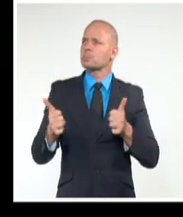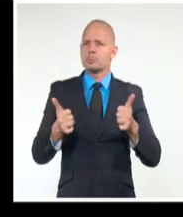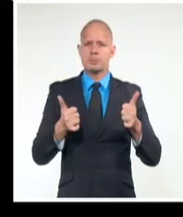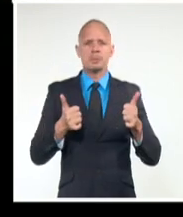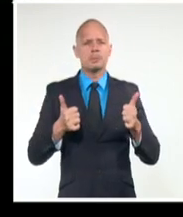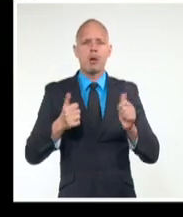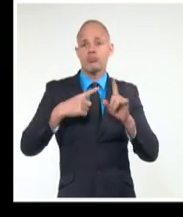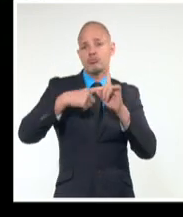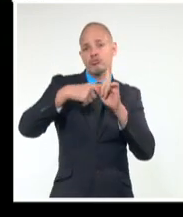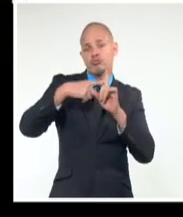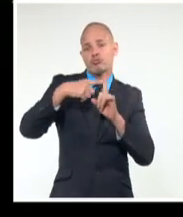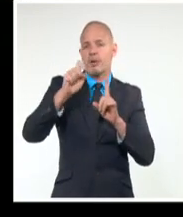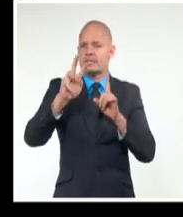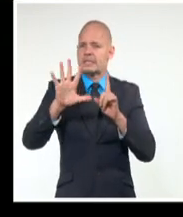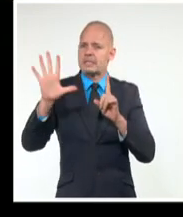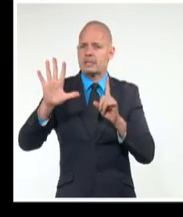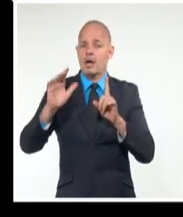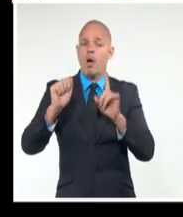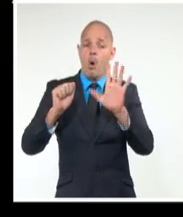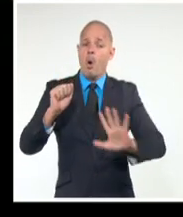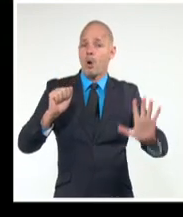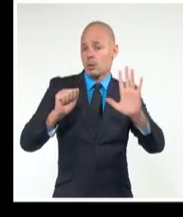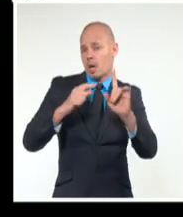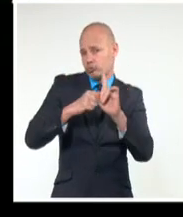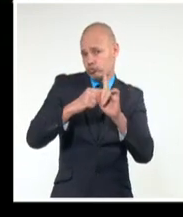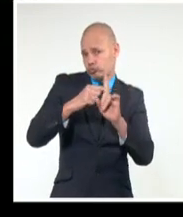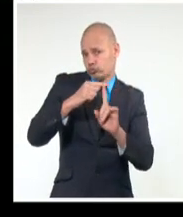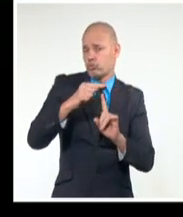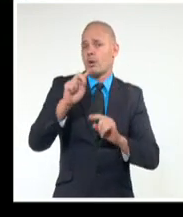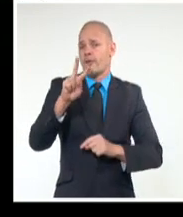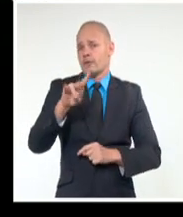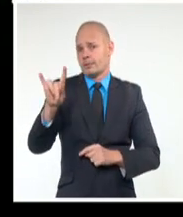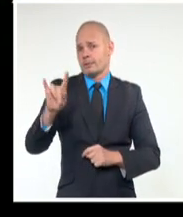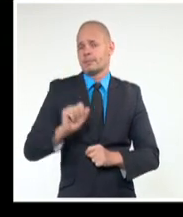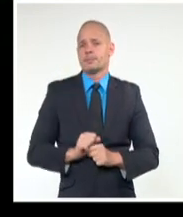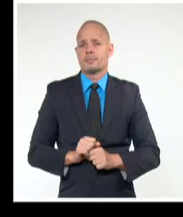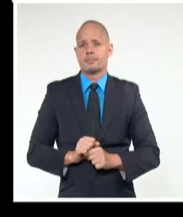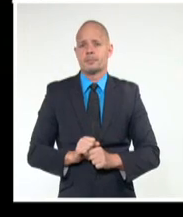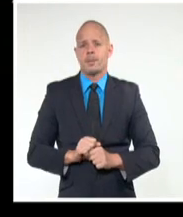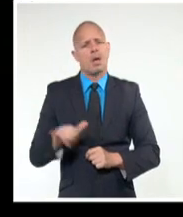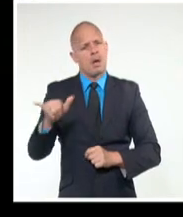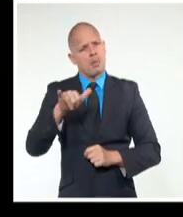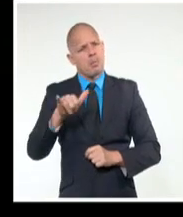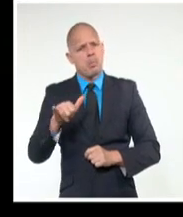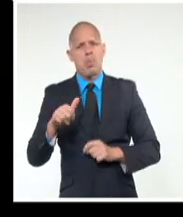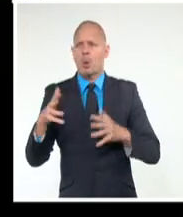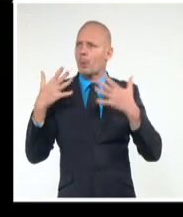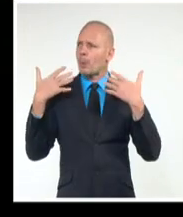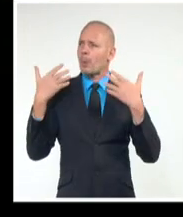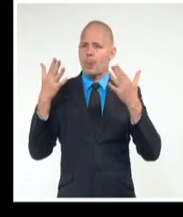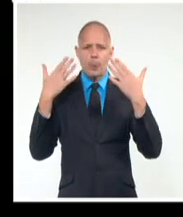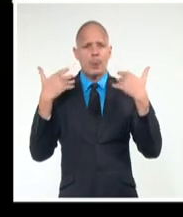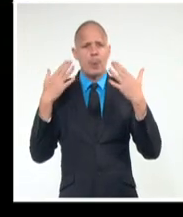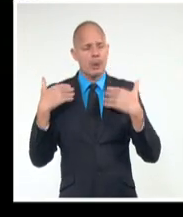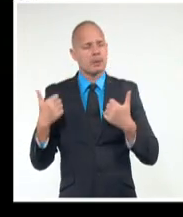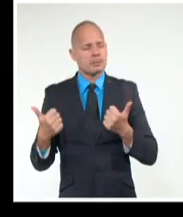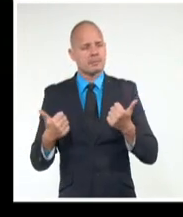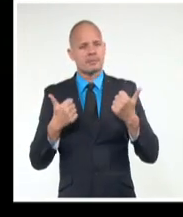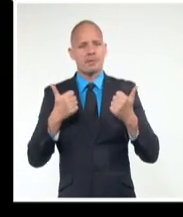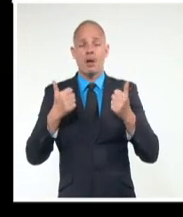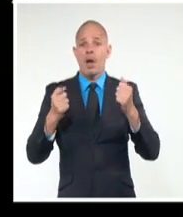25 y un poco más cálido en el oriente del país hasta 29 grados Celsius, pero será muy fresca en la parte occidental y central y en las